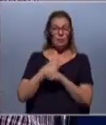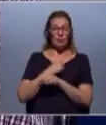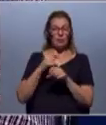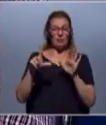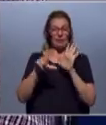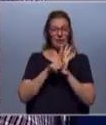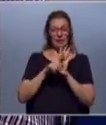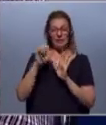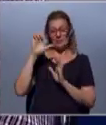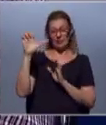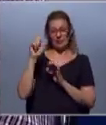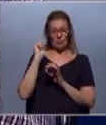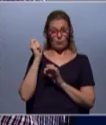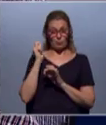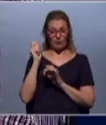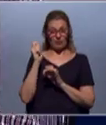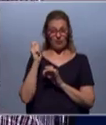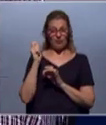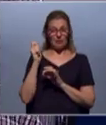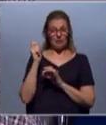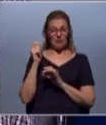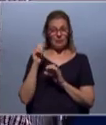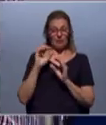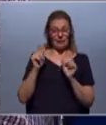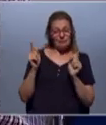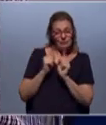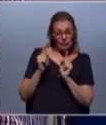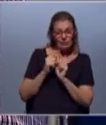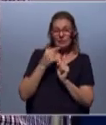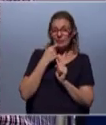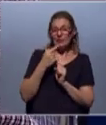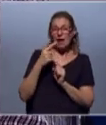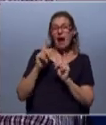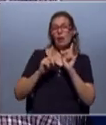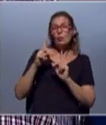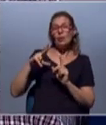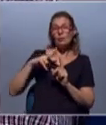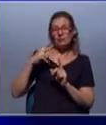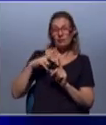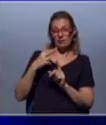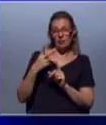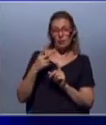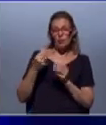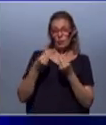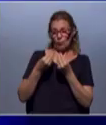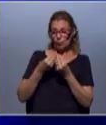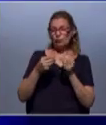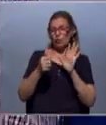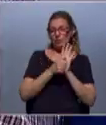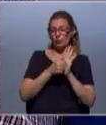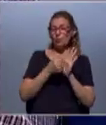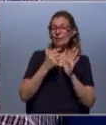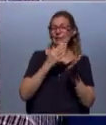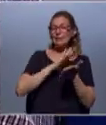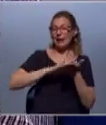llamada en ley de empresas públicas que que para redondear permitía privatizar algunas empresas en casos artículos se deroga es después esa